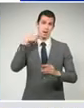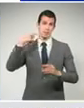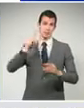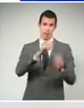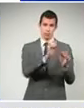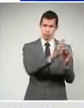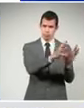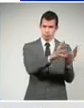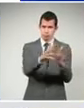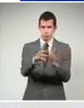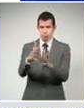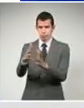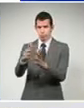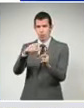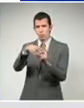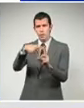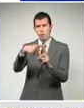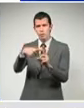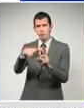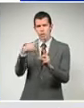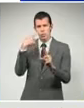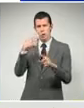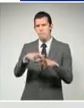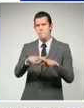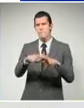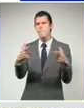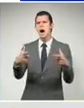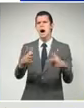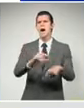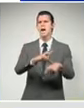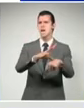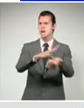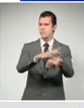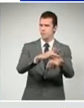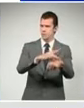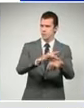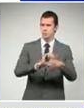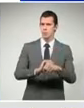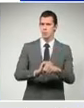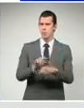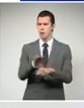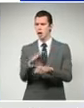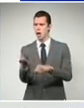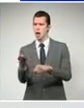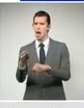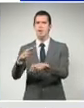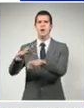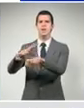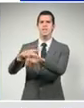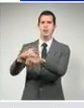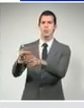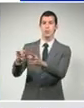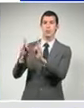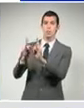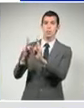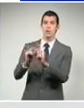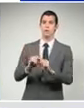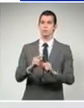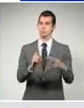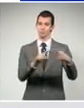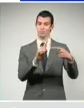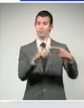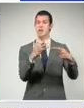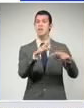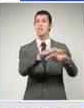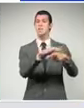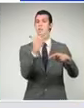pues los que más han aportado en cuanto al número de casos, Estados Unidos, primer lugar, con